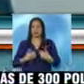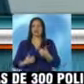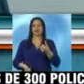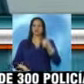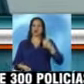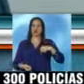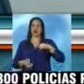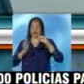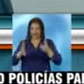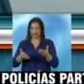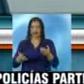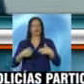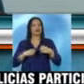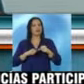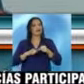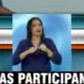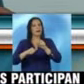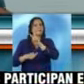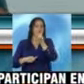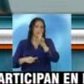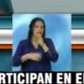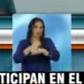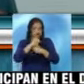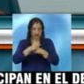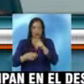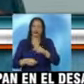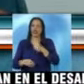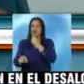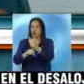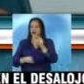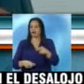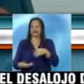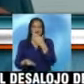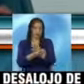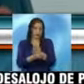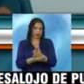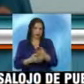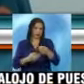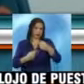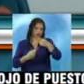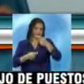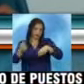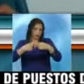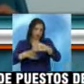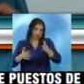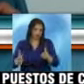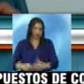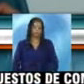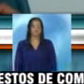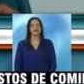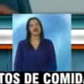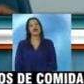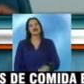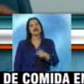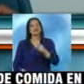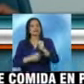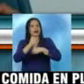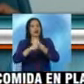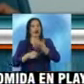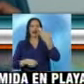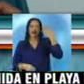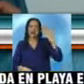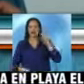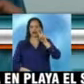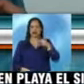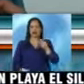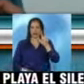años, que fue el que generó este problema con los quioscos de esa manera. Efectivamente, ellos en el año 2003